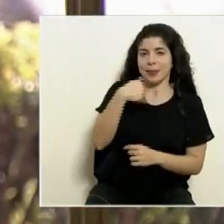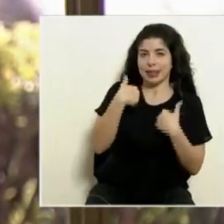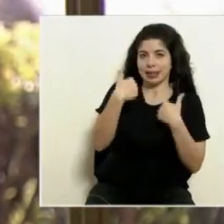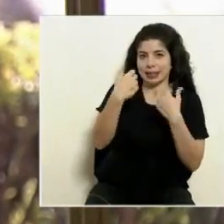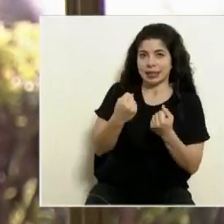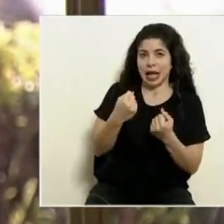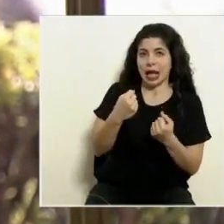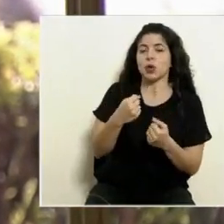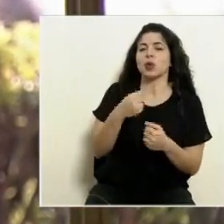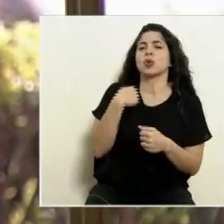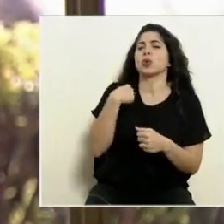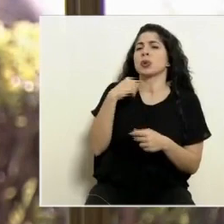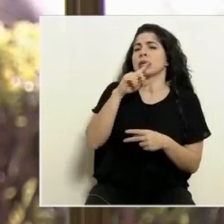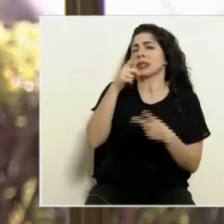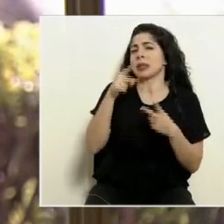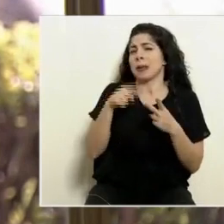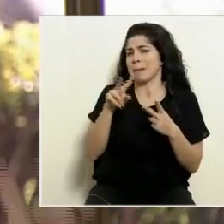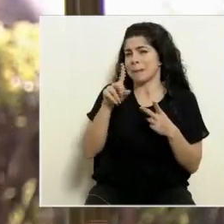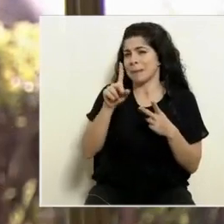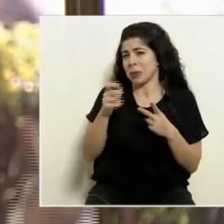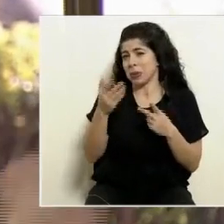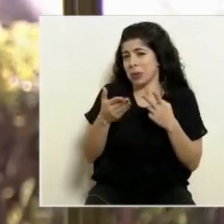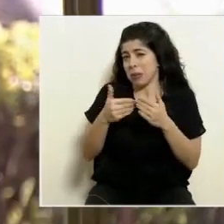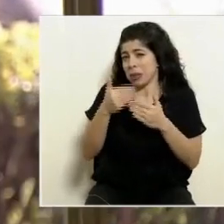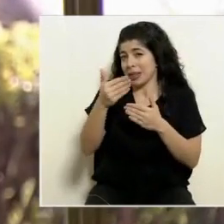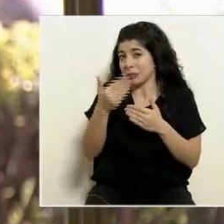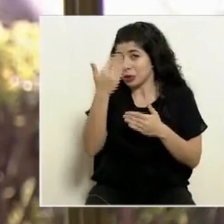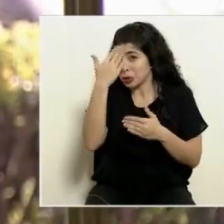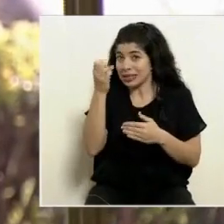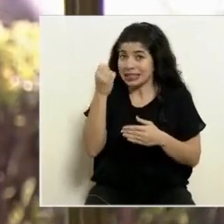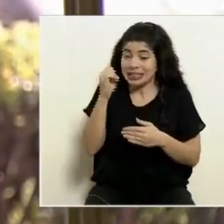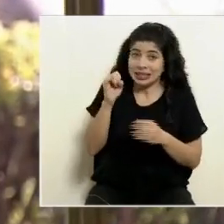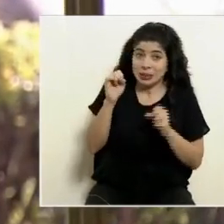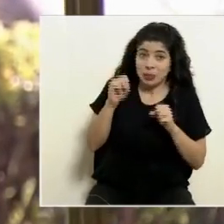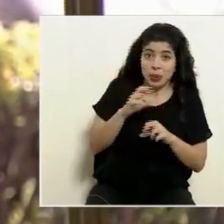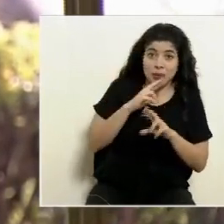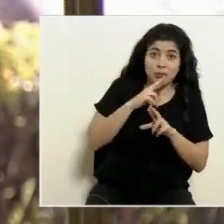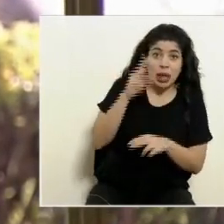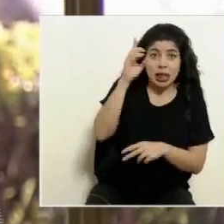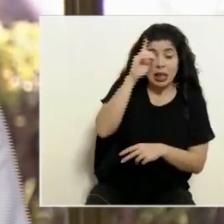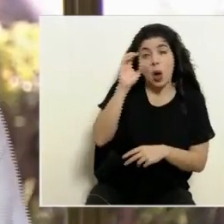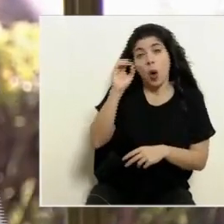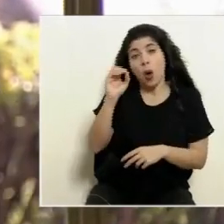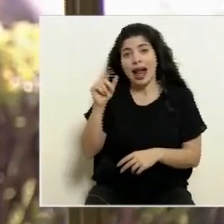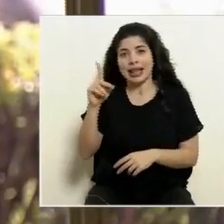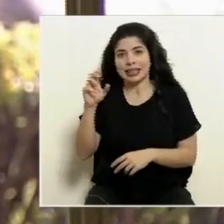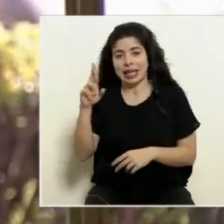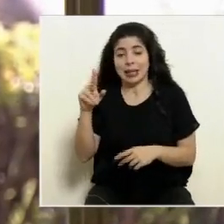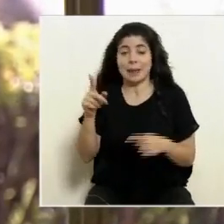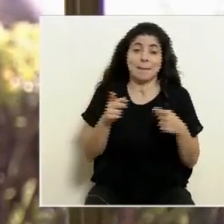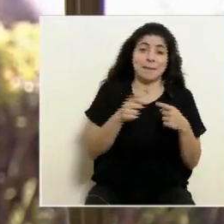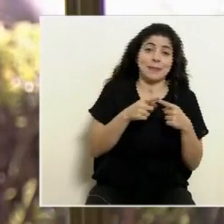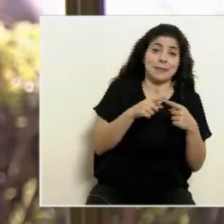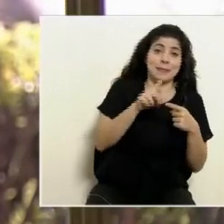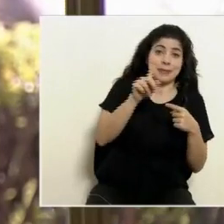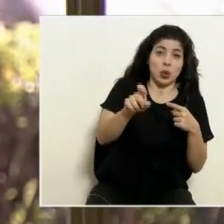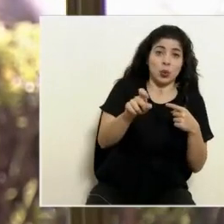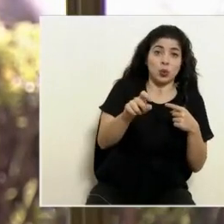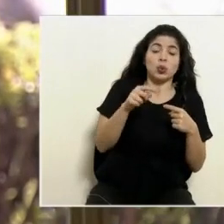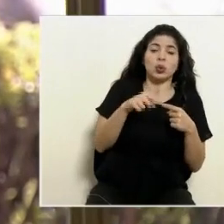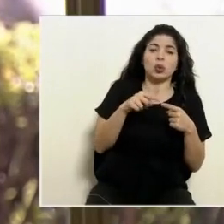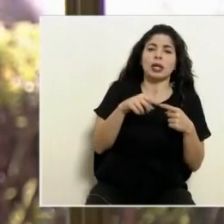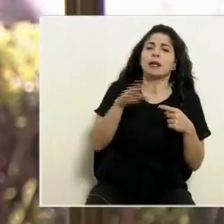Salud. Tengo una segunda consulta, pero quizás la puedo hacer después porque no sé si me lo puede contestar don Daniel o don Alexander. La primera pregunta sería,